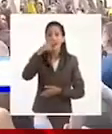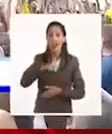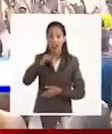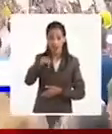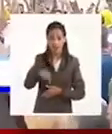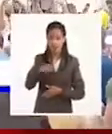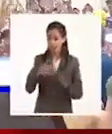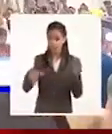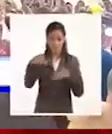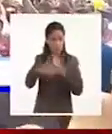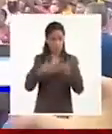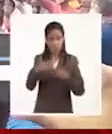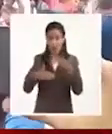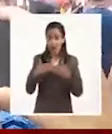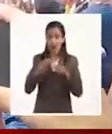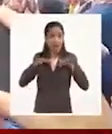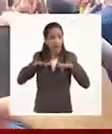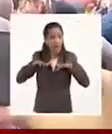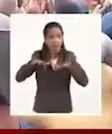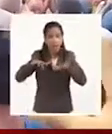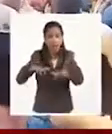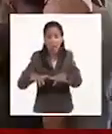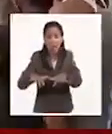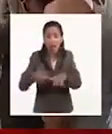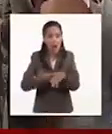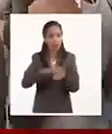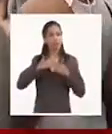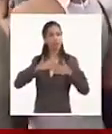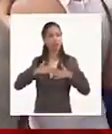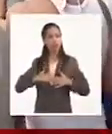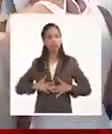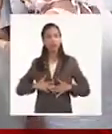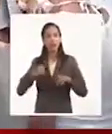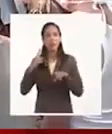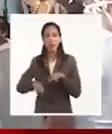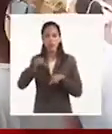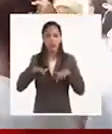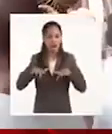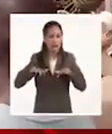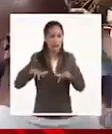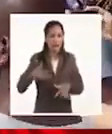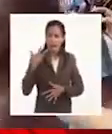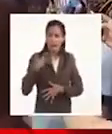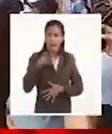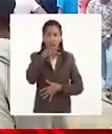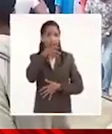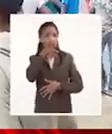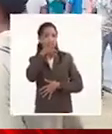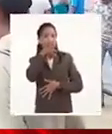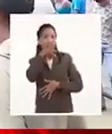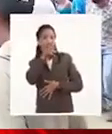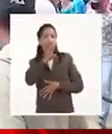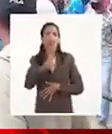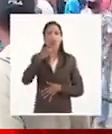histórico, ni fue una conmoción social en Cuba. Un grupo de personas que se manifestaron